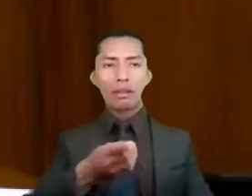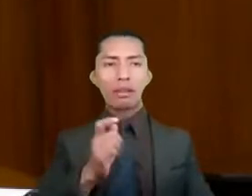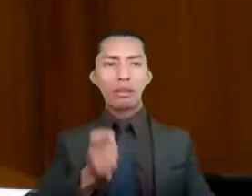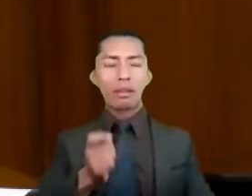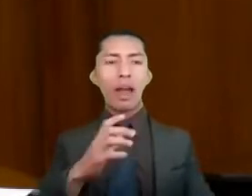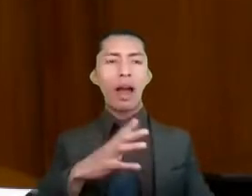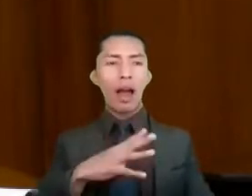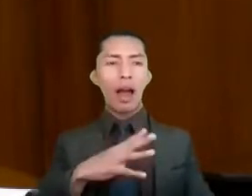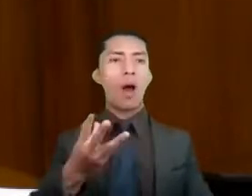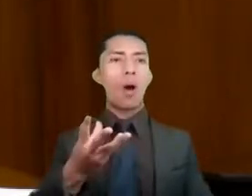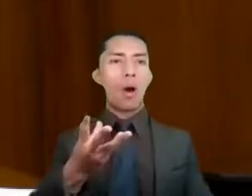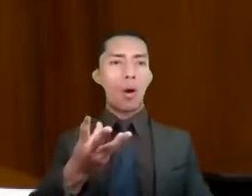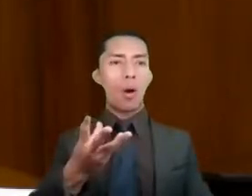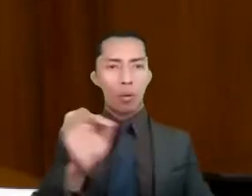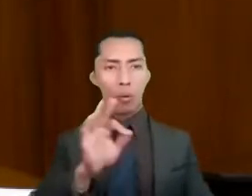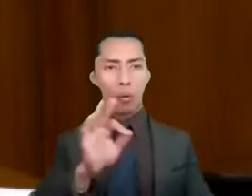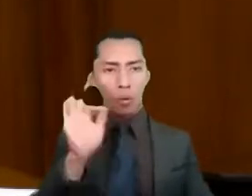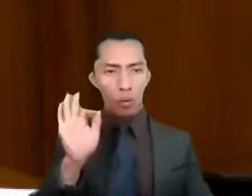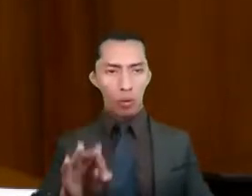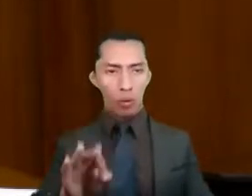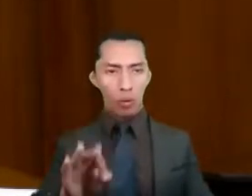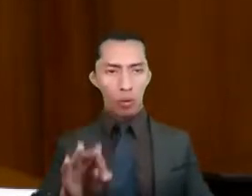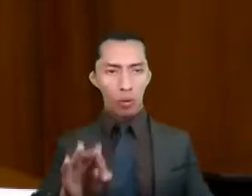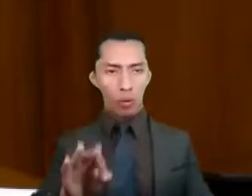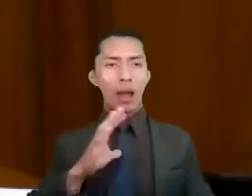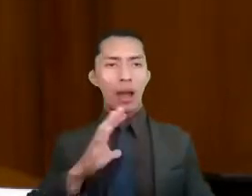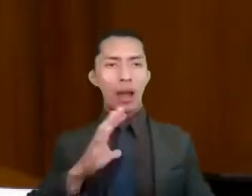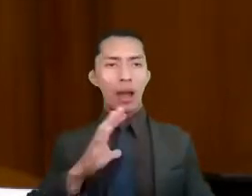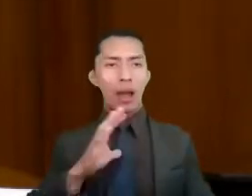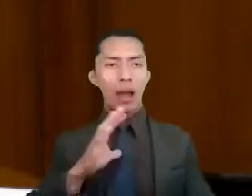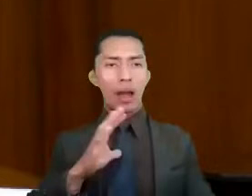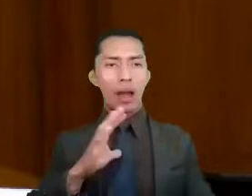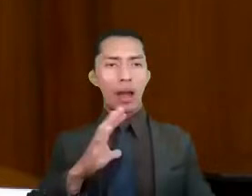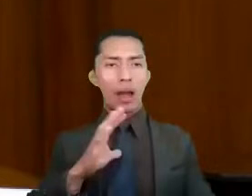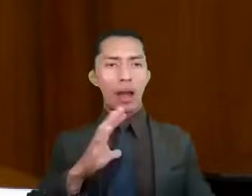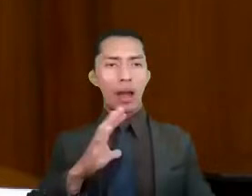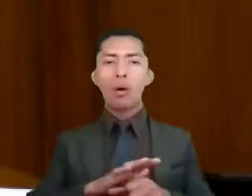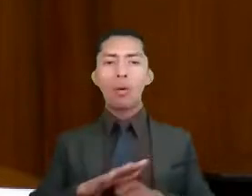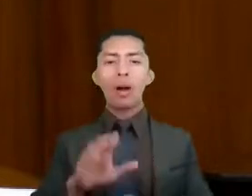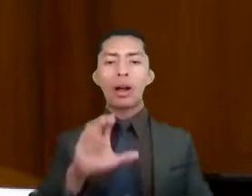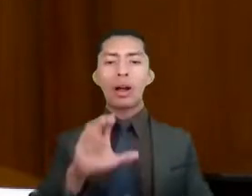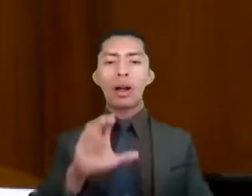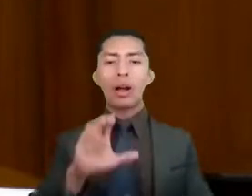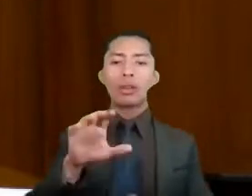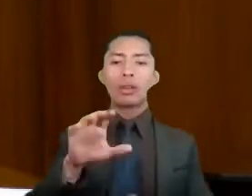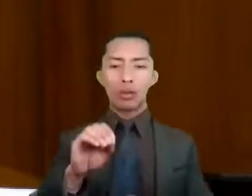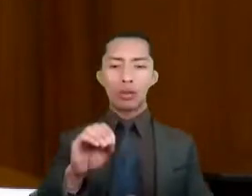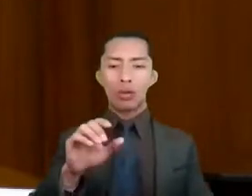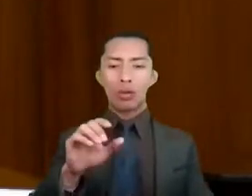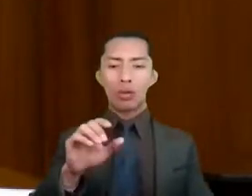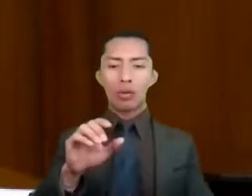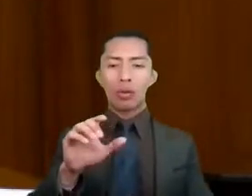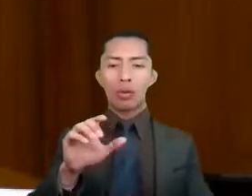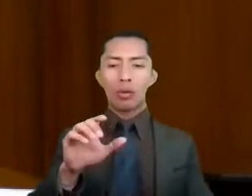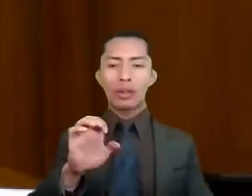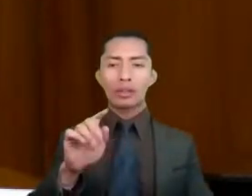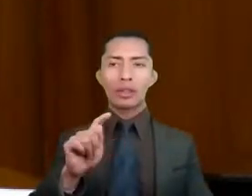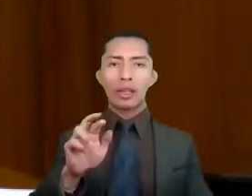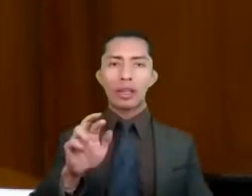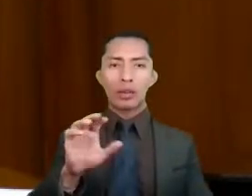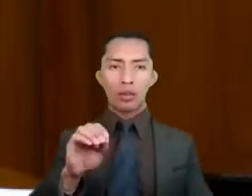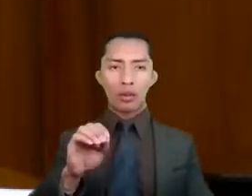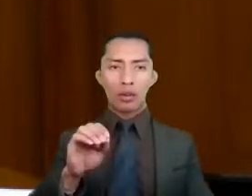porcentaje están totalmente terminadas. Solamente la interconexión en el circuito exterior mexiquense están por